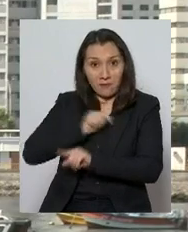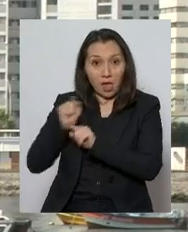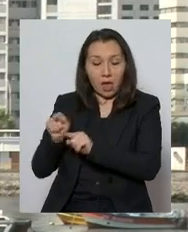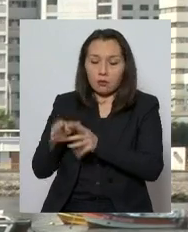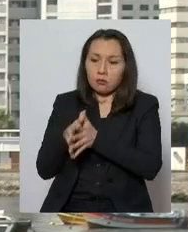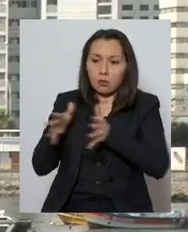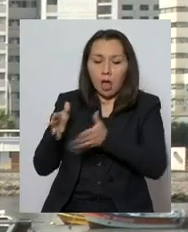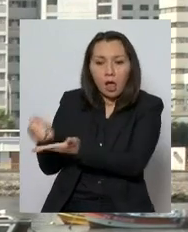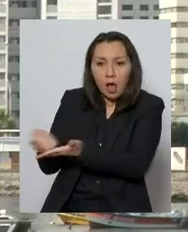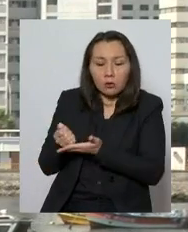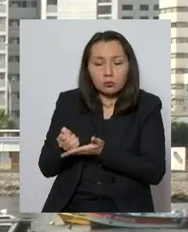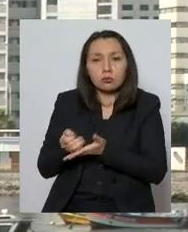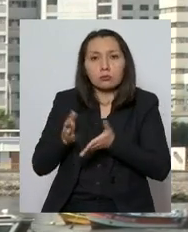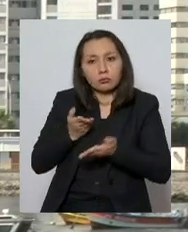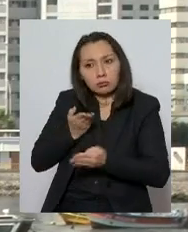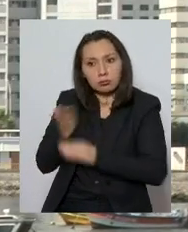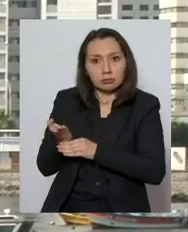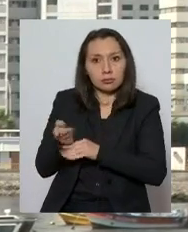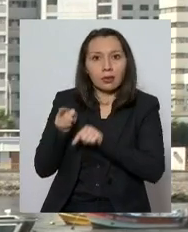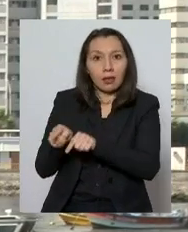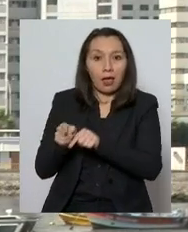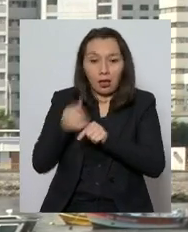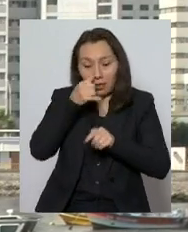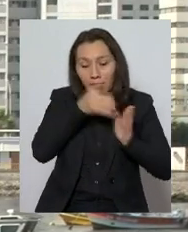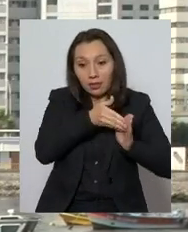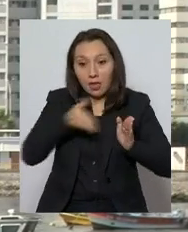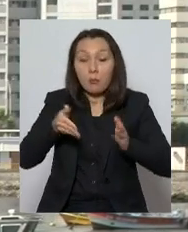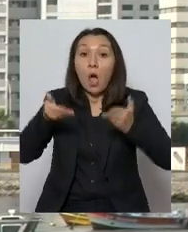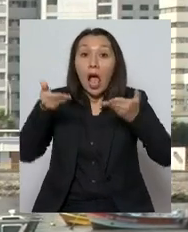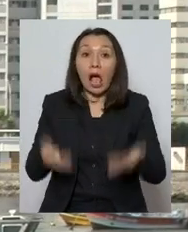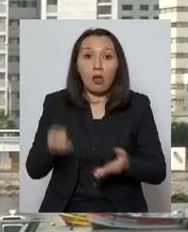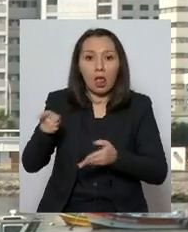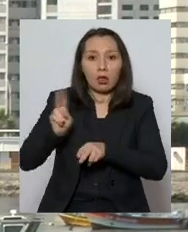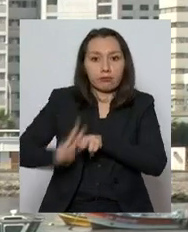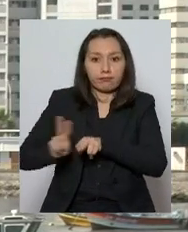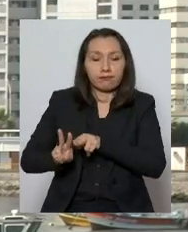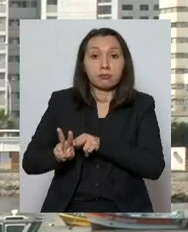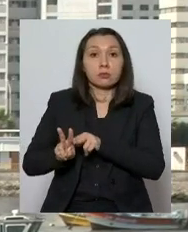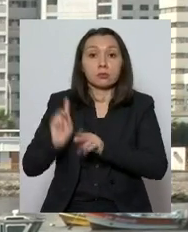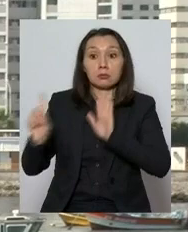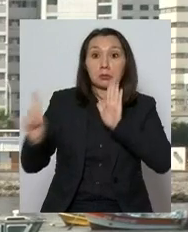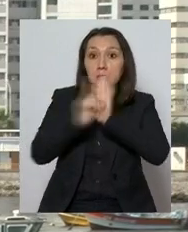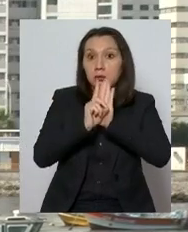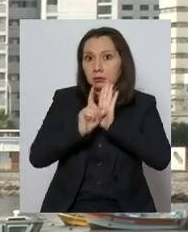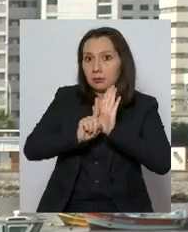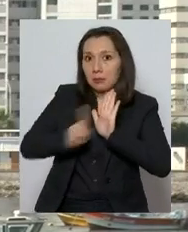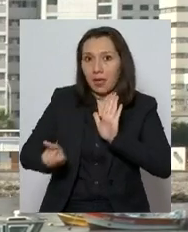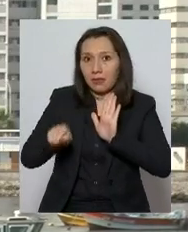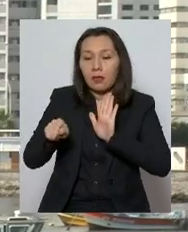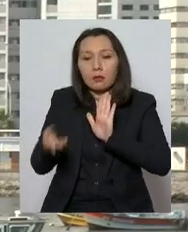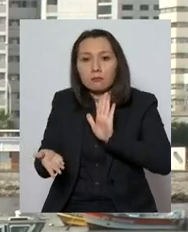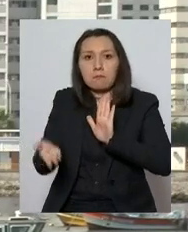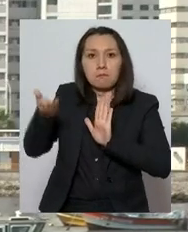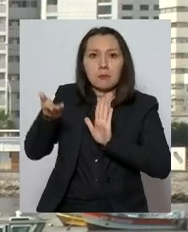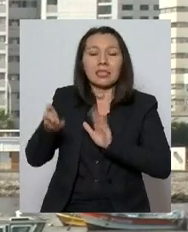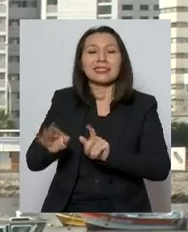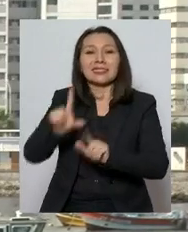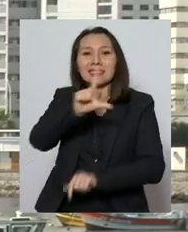enorme contribución. Y en este periodo ellos tienen que, como está decretado, aumentar